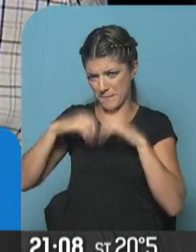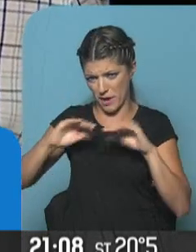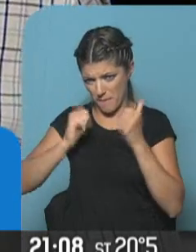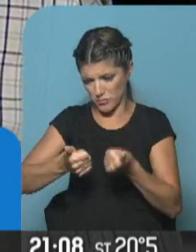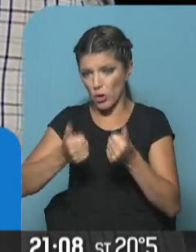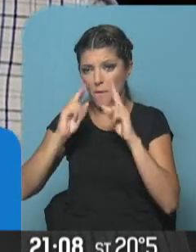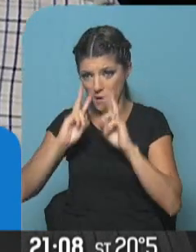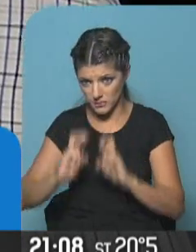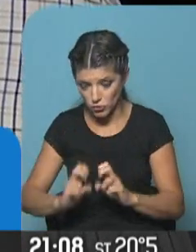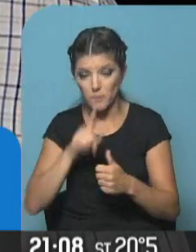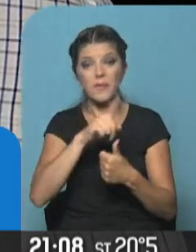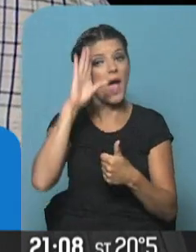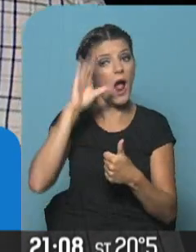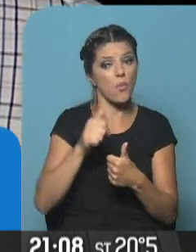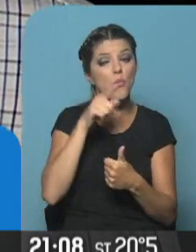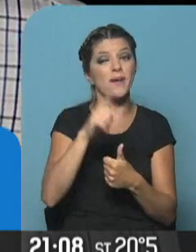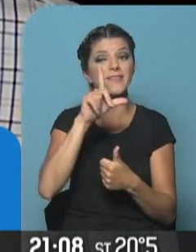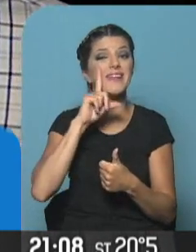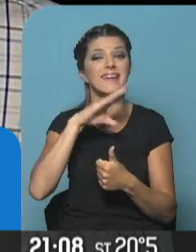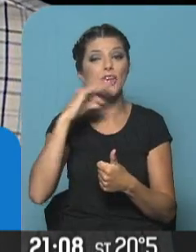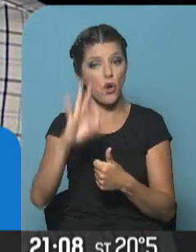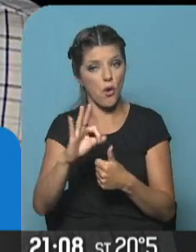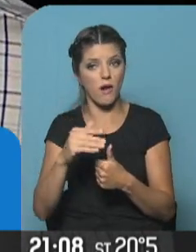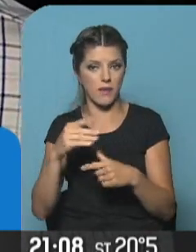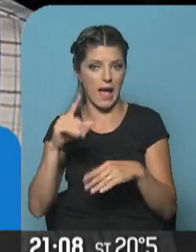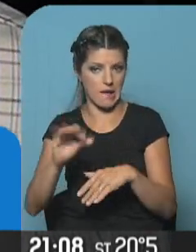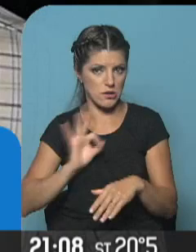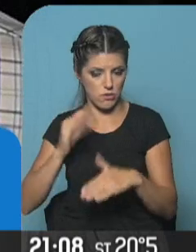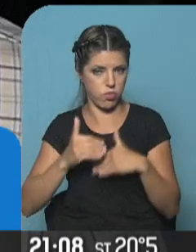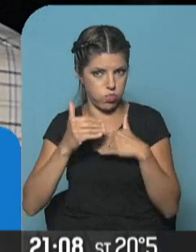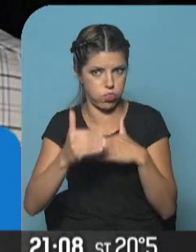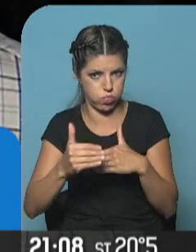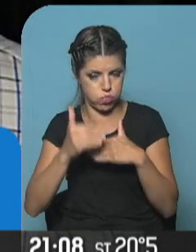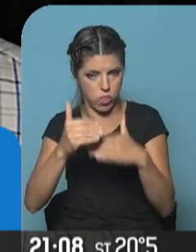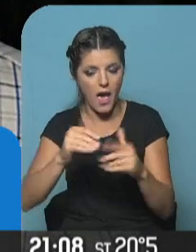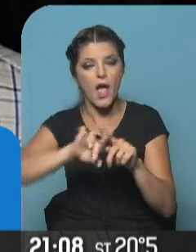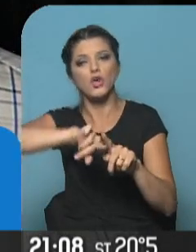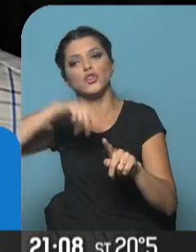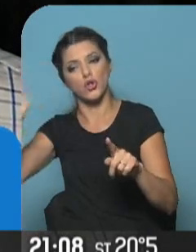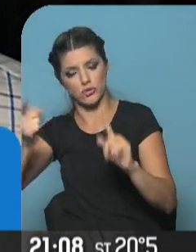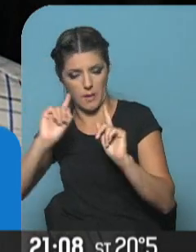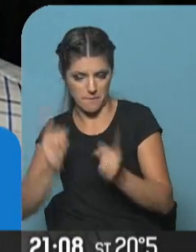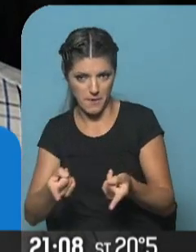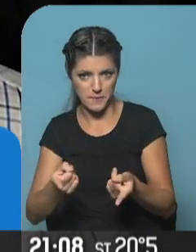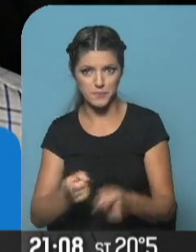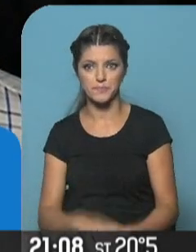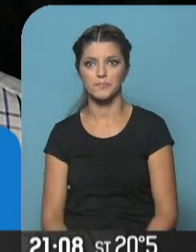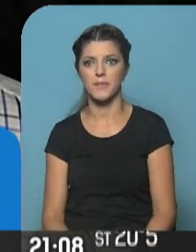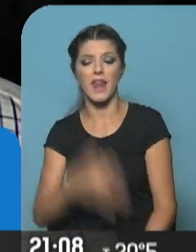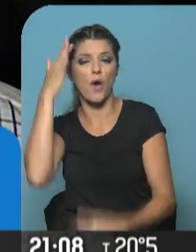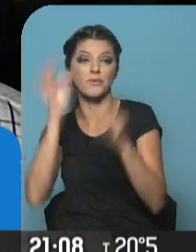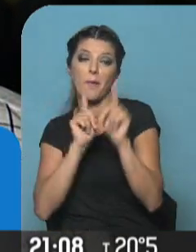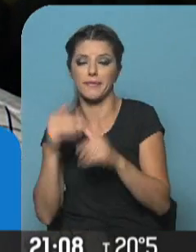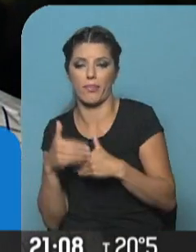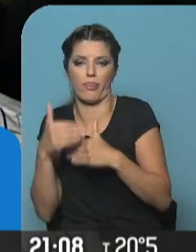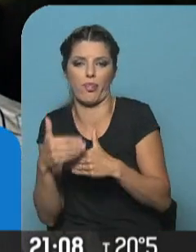doctor Lijo se le pasaron varios años las instrucciones de varias causas, como muchos otros funcionarios del Poder Judicial. Y efectivamente